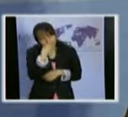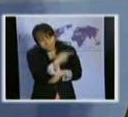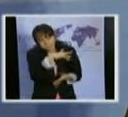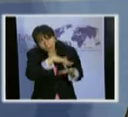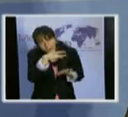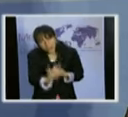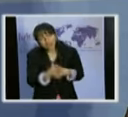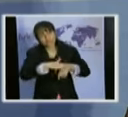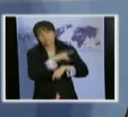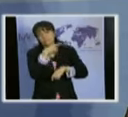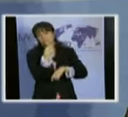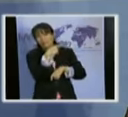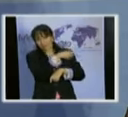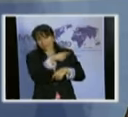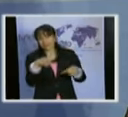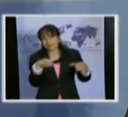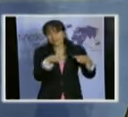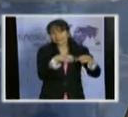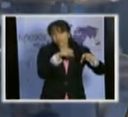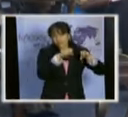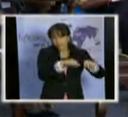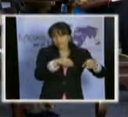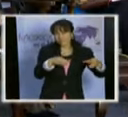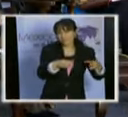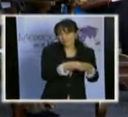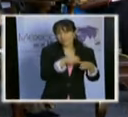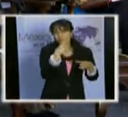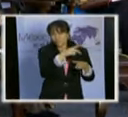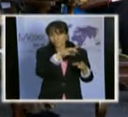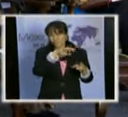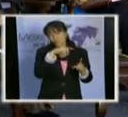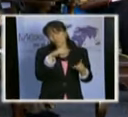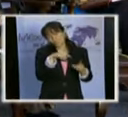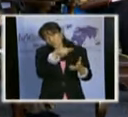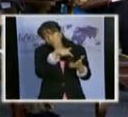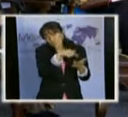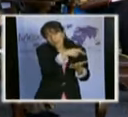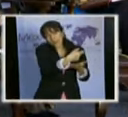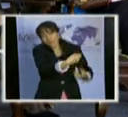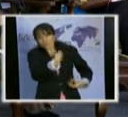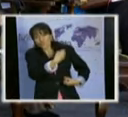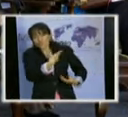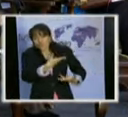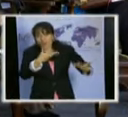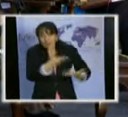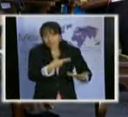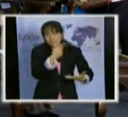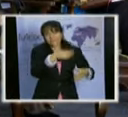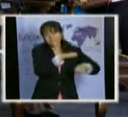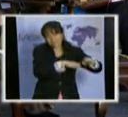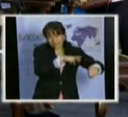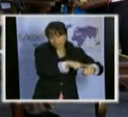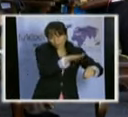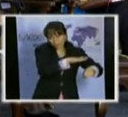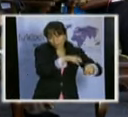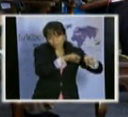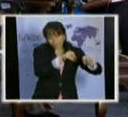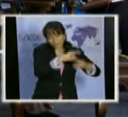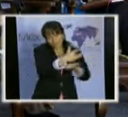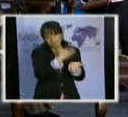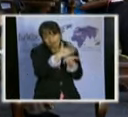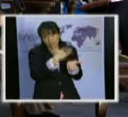desde la Cancillería brindó a esta comisión y por supuesto yo estoy segura de que se le